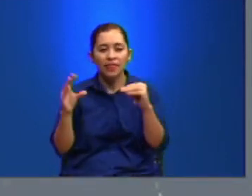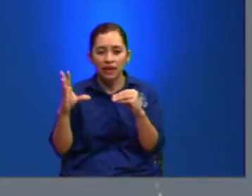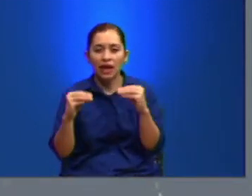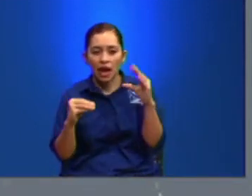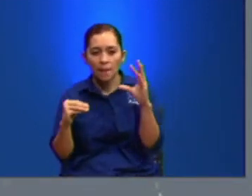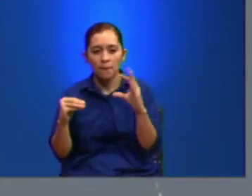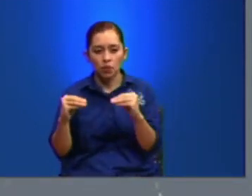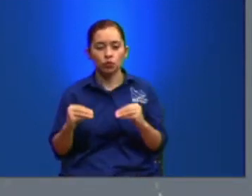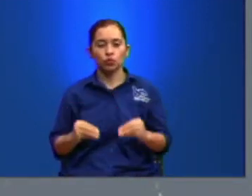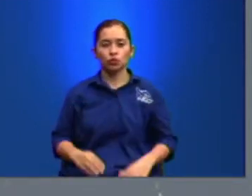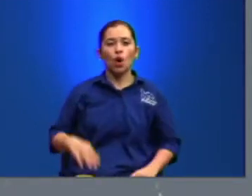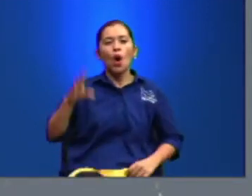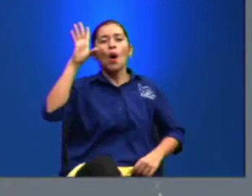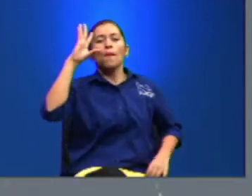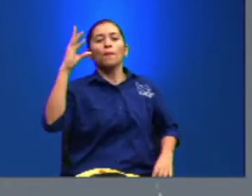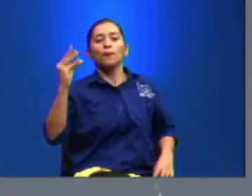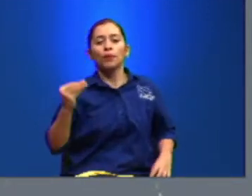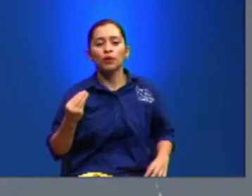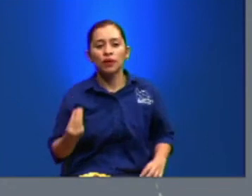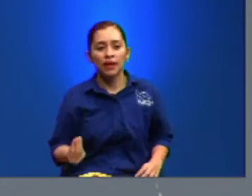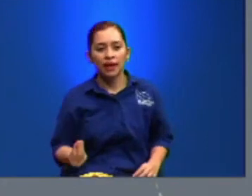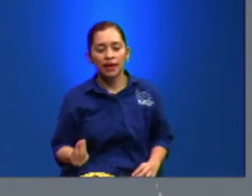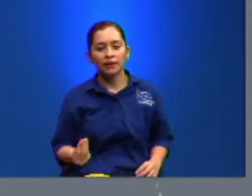porque se durmió